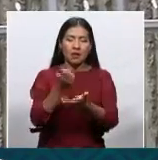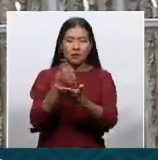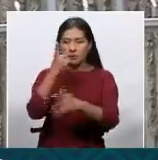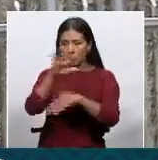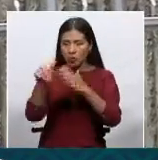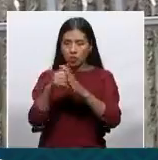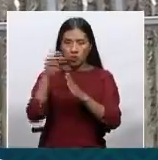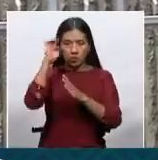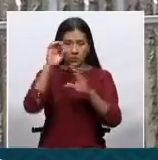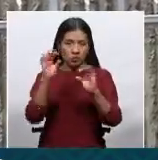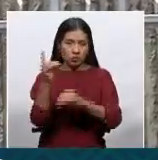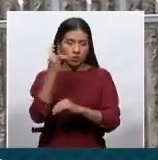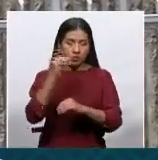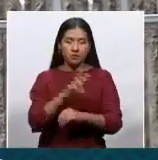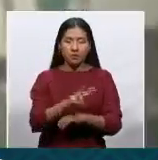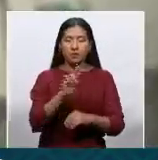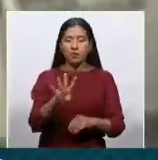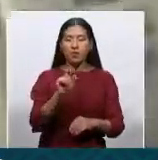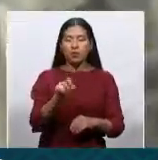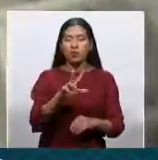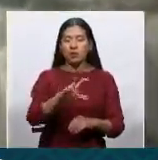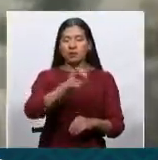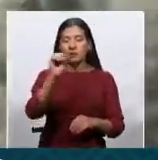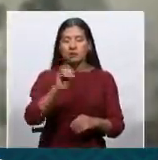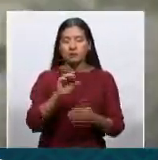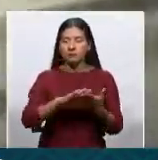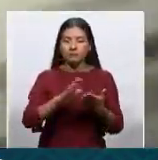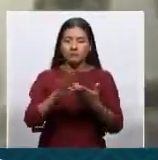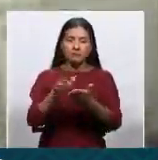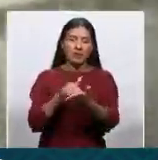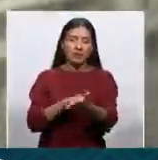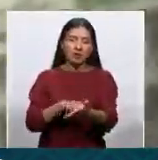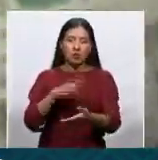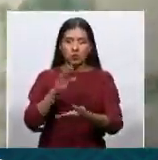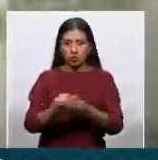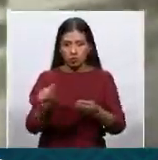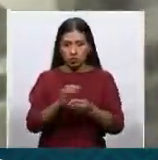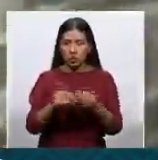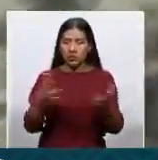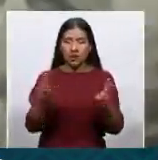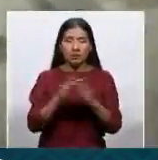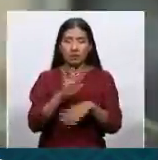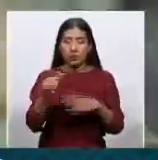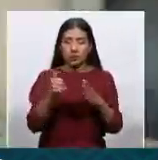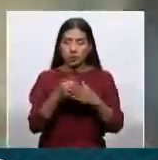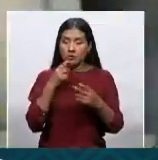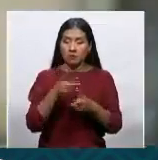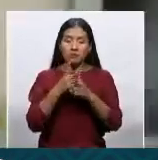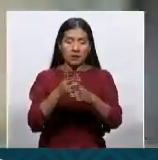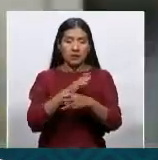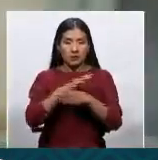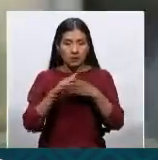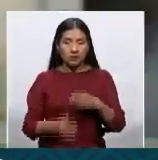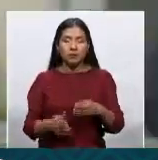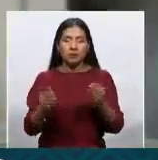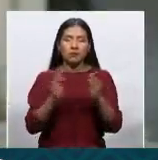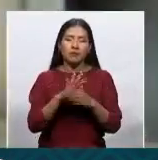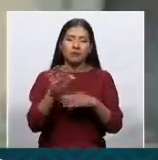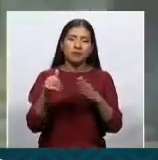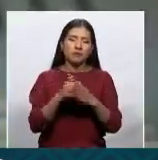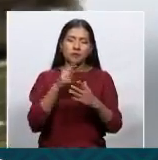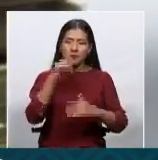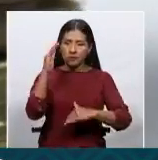boliviano llegó a 24.3 millones de dólares, en solo 9 meses de haberse desembolsado el préstamo, cifra que también mermó las